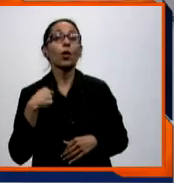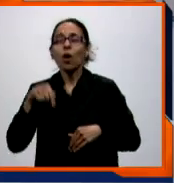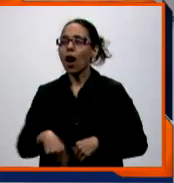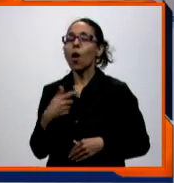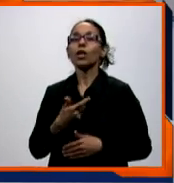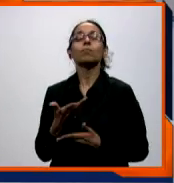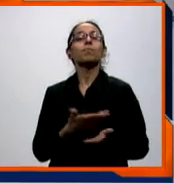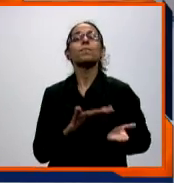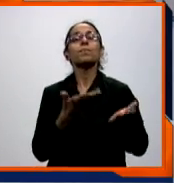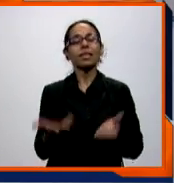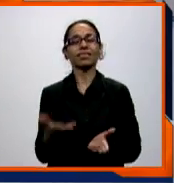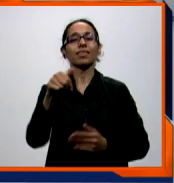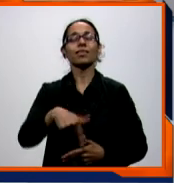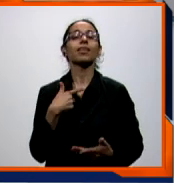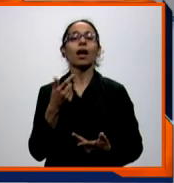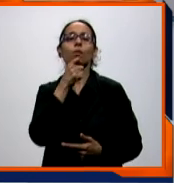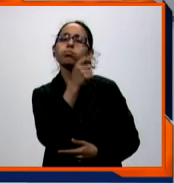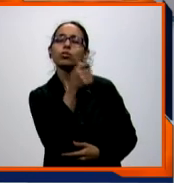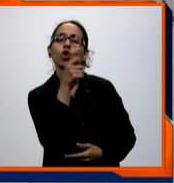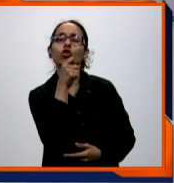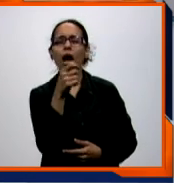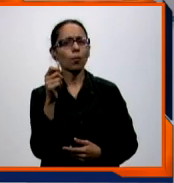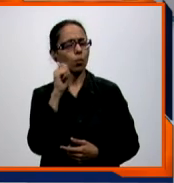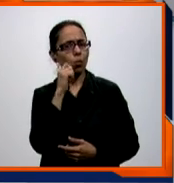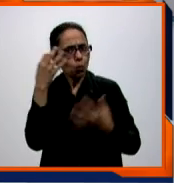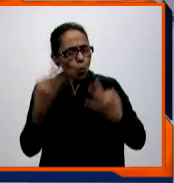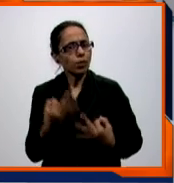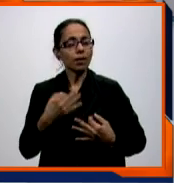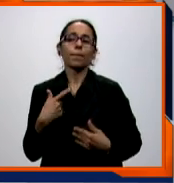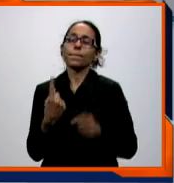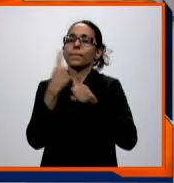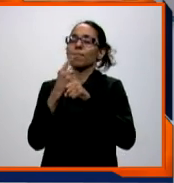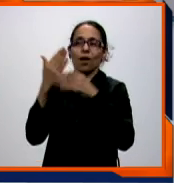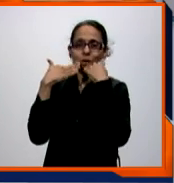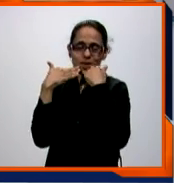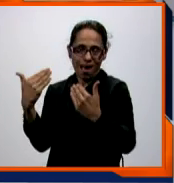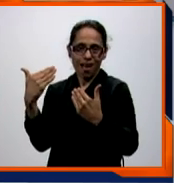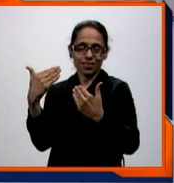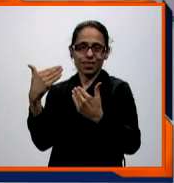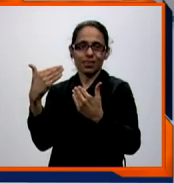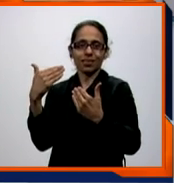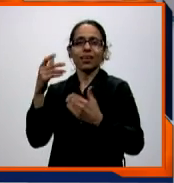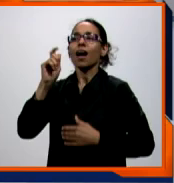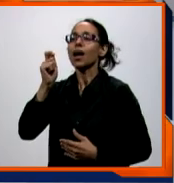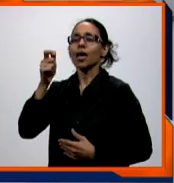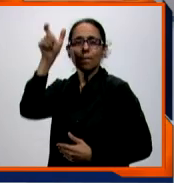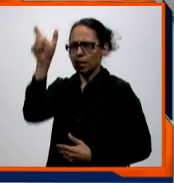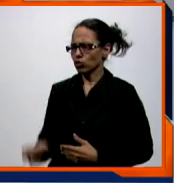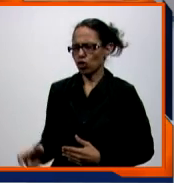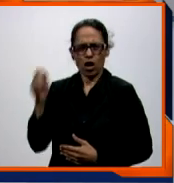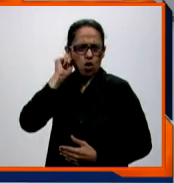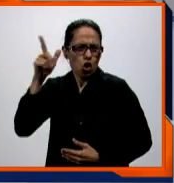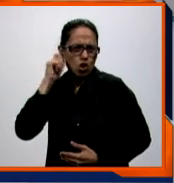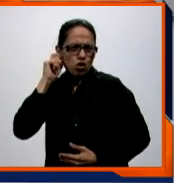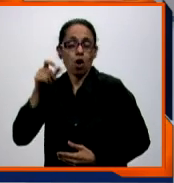que presentar una nota que estuvimos haciendo esta semana, una gran nota. Primero agradecer porque nos ha recibido en su casa. Hablamos de un gran goleador que tiene el fútbol